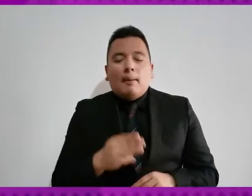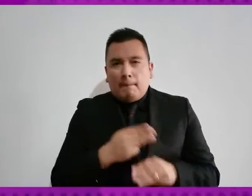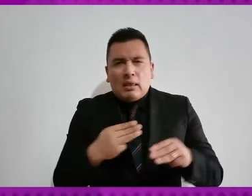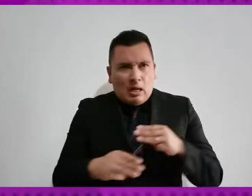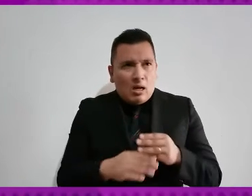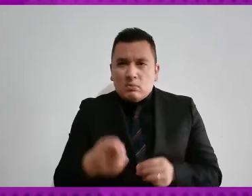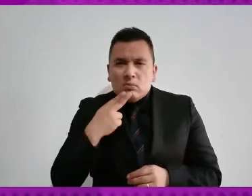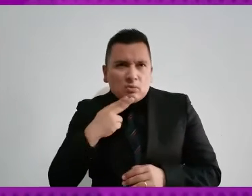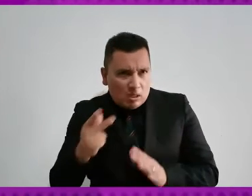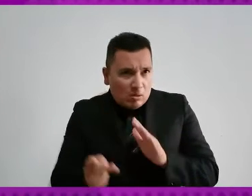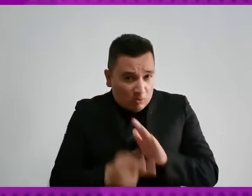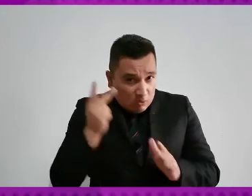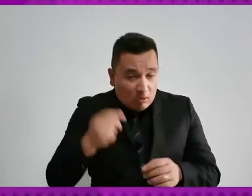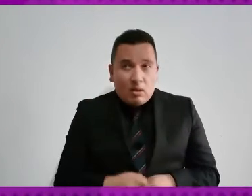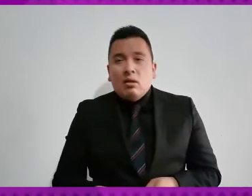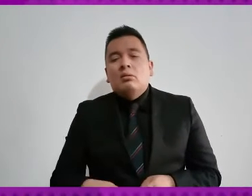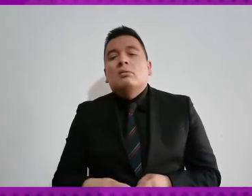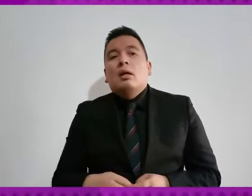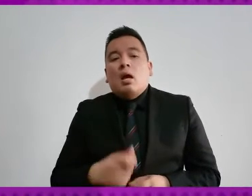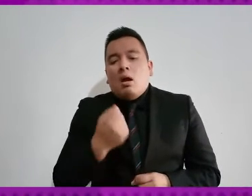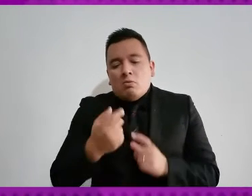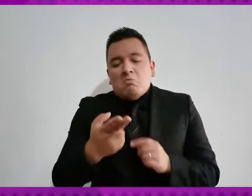en riesgo, se reciclaron y se